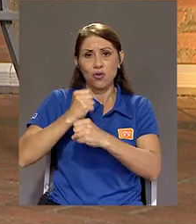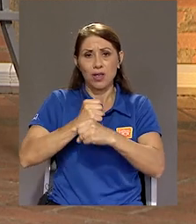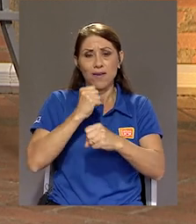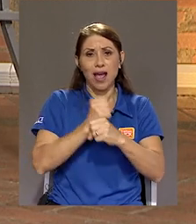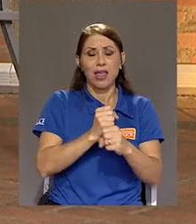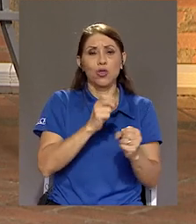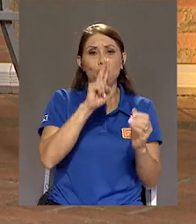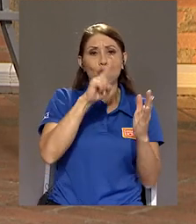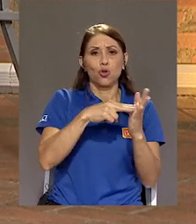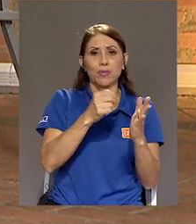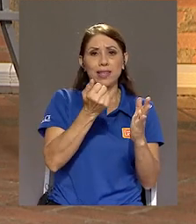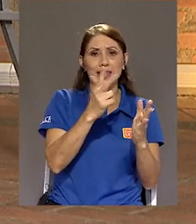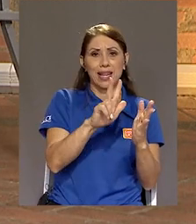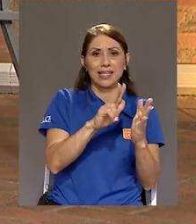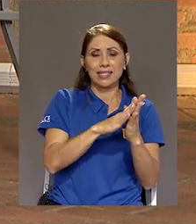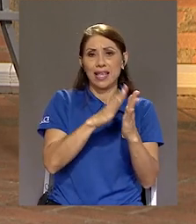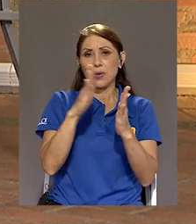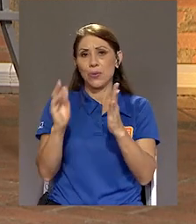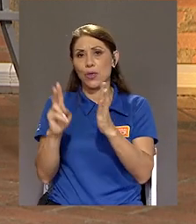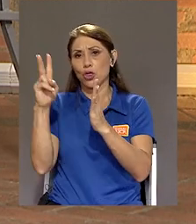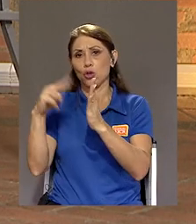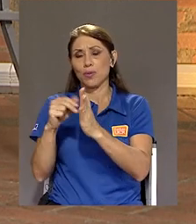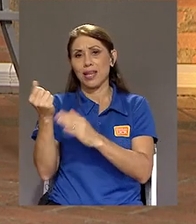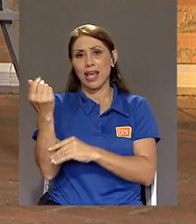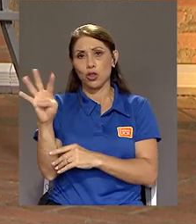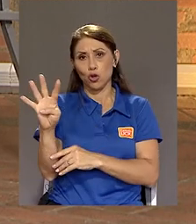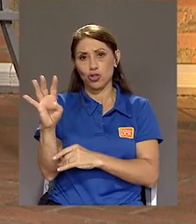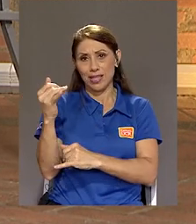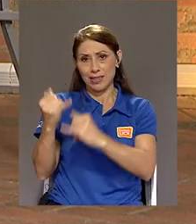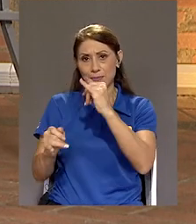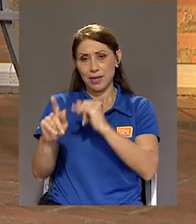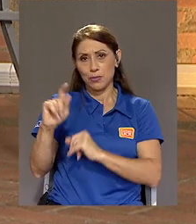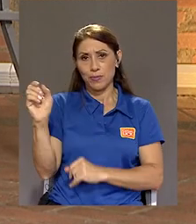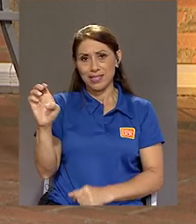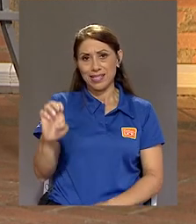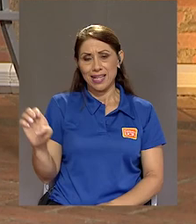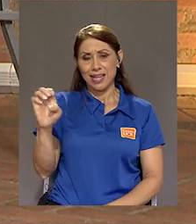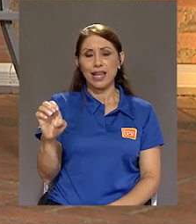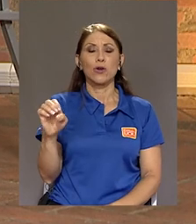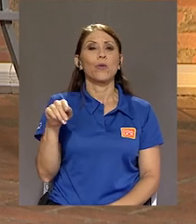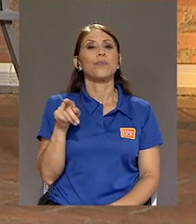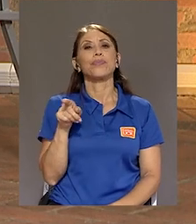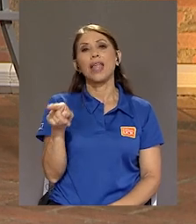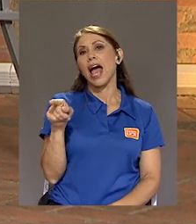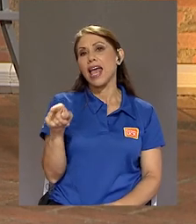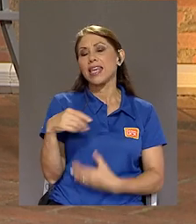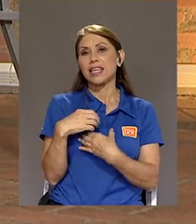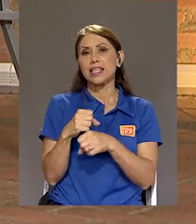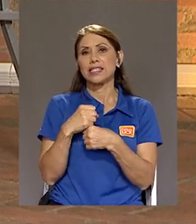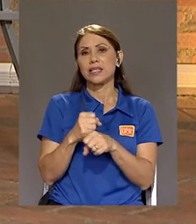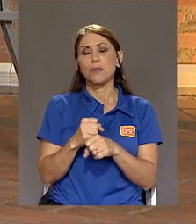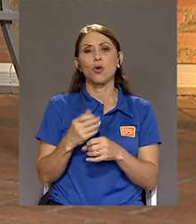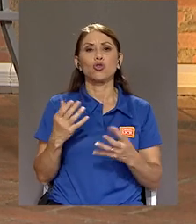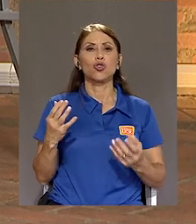año 2013-2014, terminamos en enero del 2014, y ahí hicimos